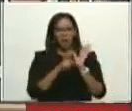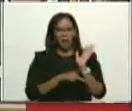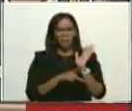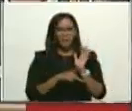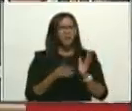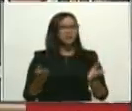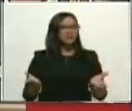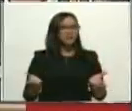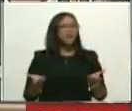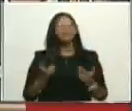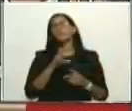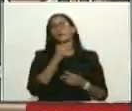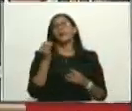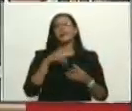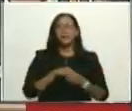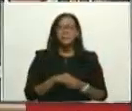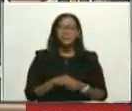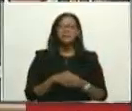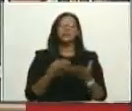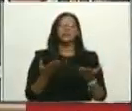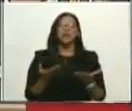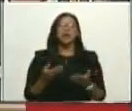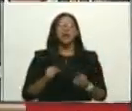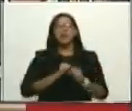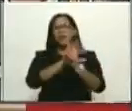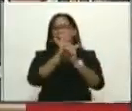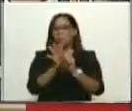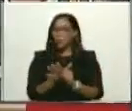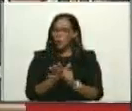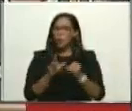bueno, ahí está metido la pandemia.